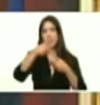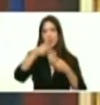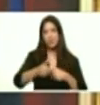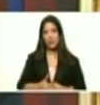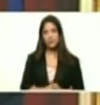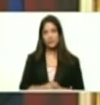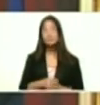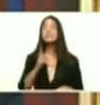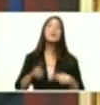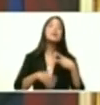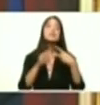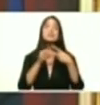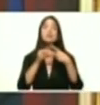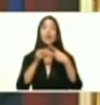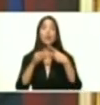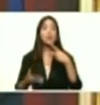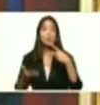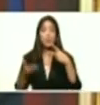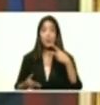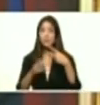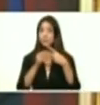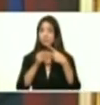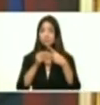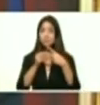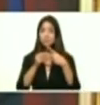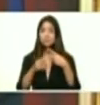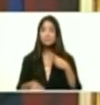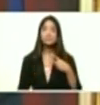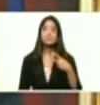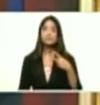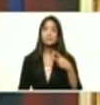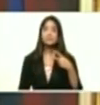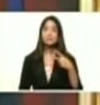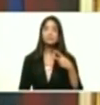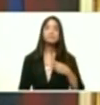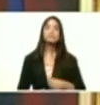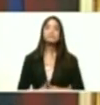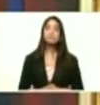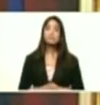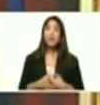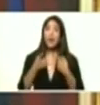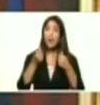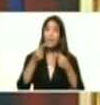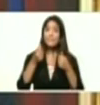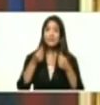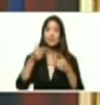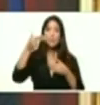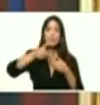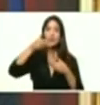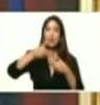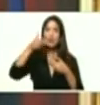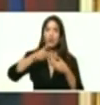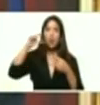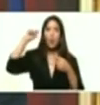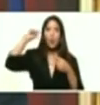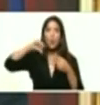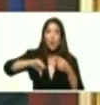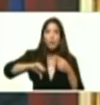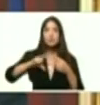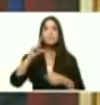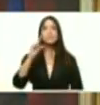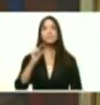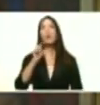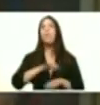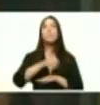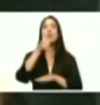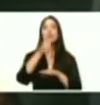Segundo factor fundamental, la caída abrupta de los mercados y precios petroleros. Producto de la